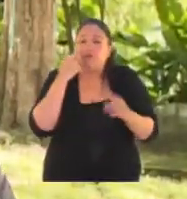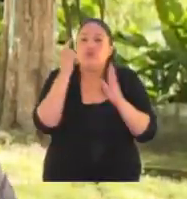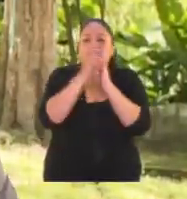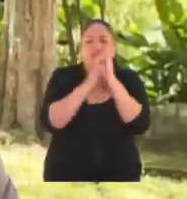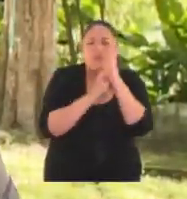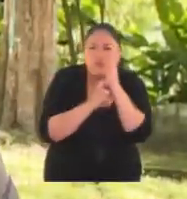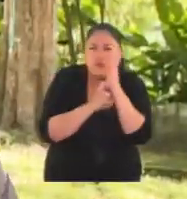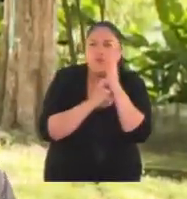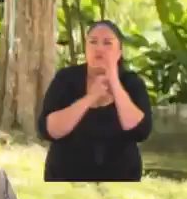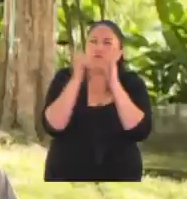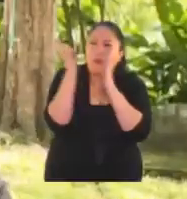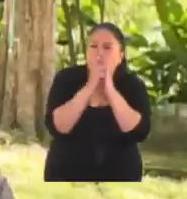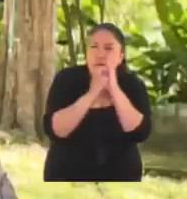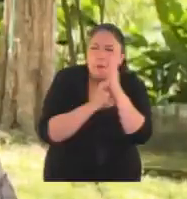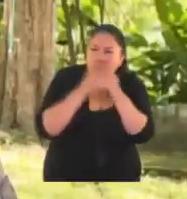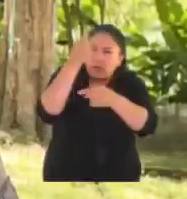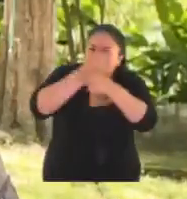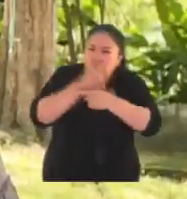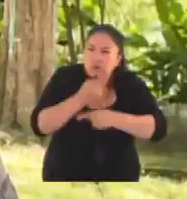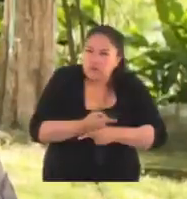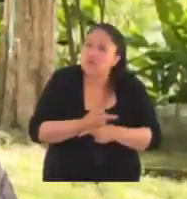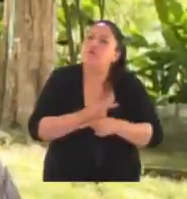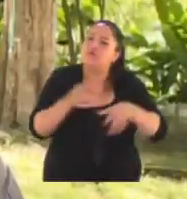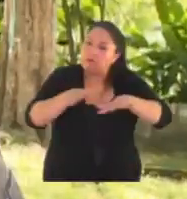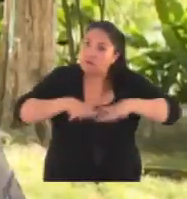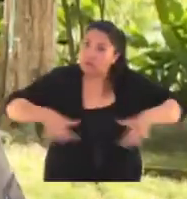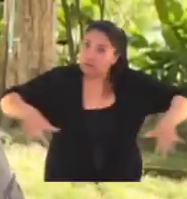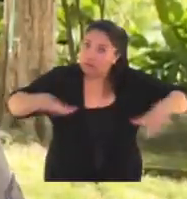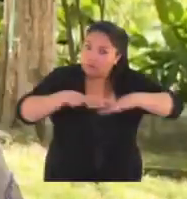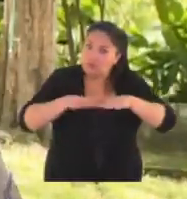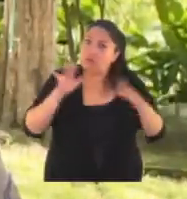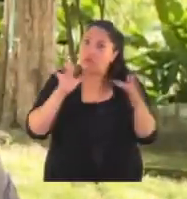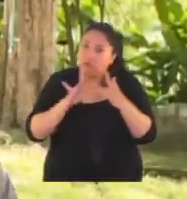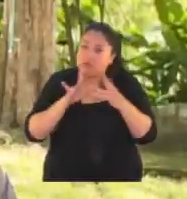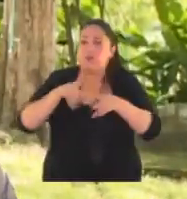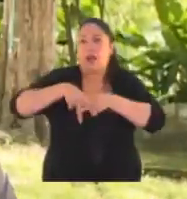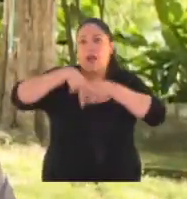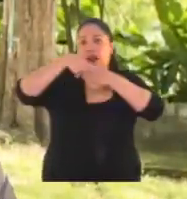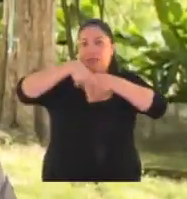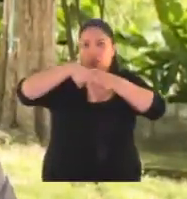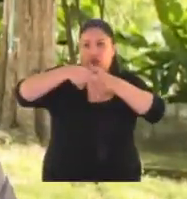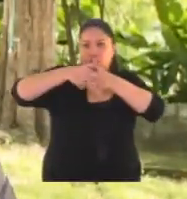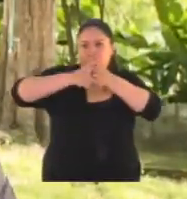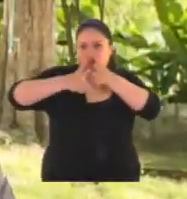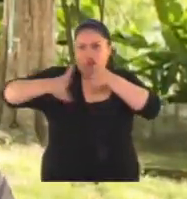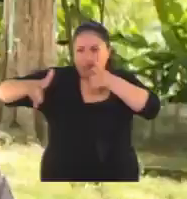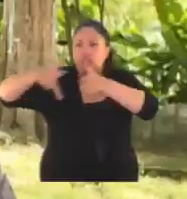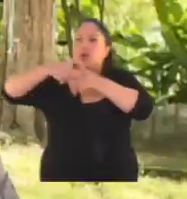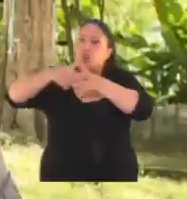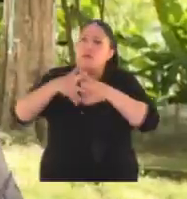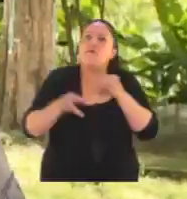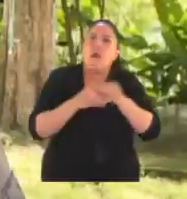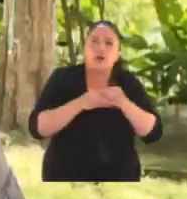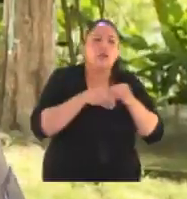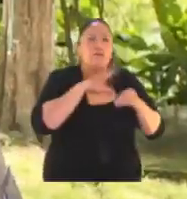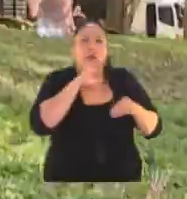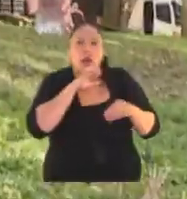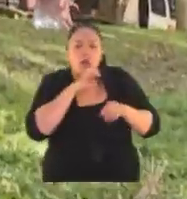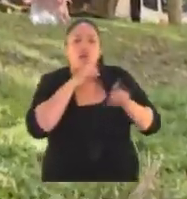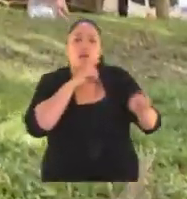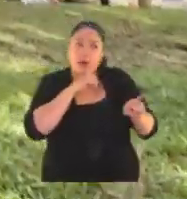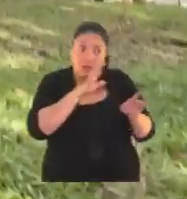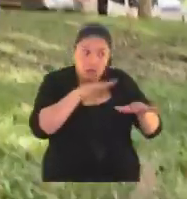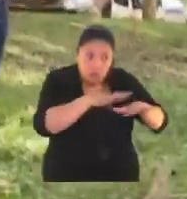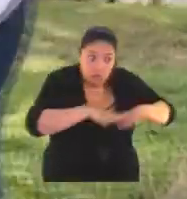de que cumplan, de que tengan un espacio apto para el mantenimiento del caballo, para el mantenimiento del perro igualmente, en donde pues prácticamente